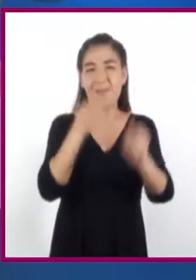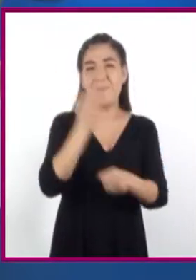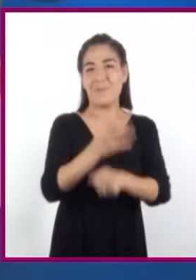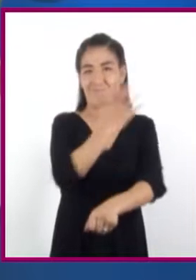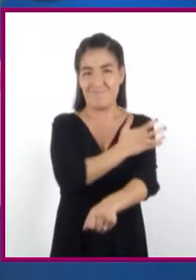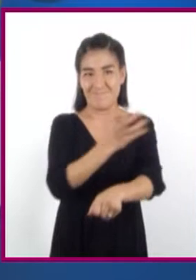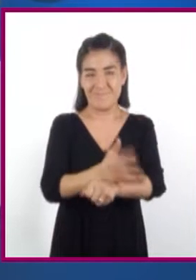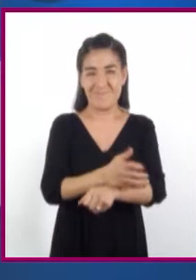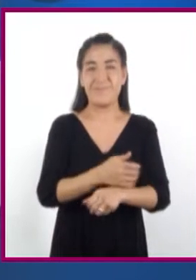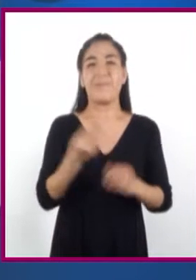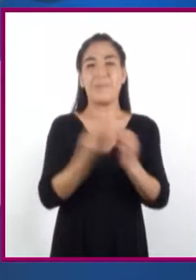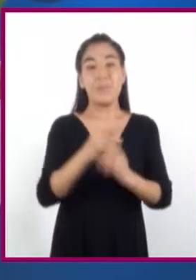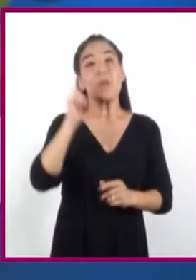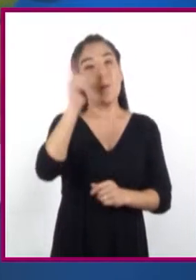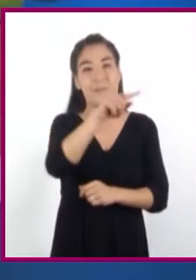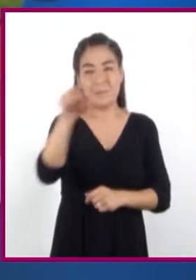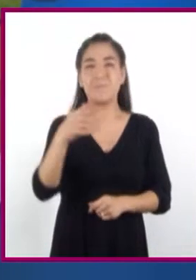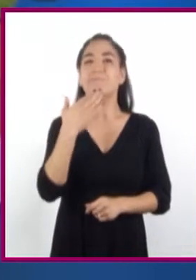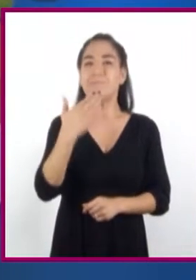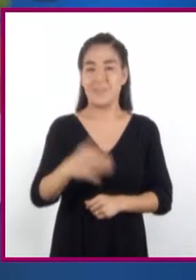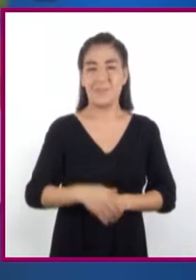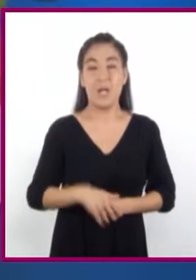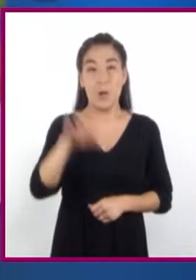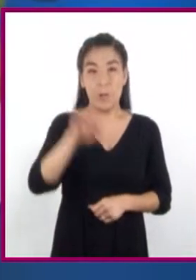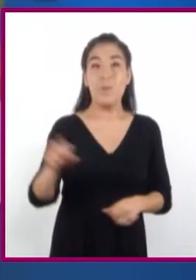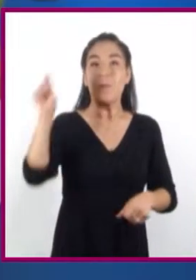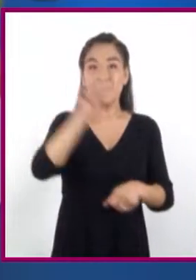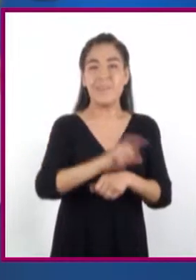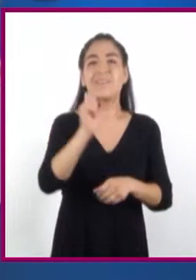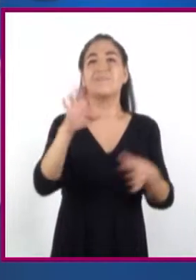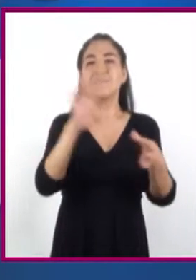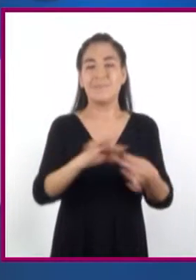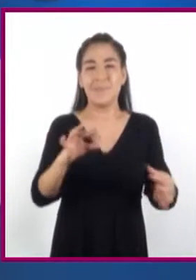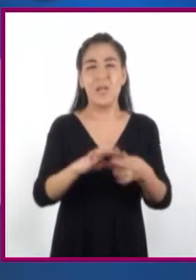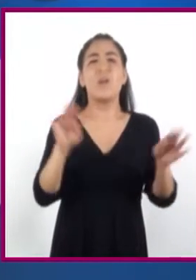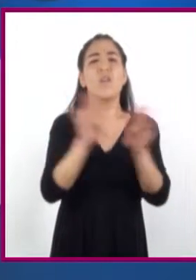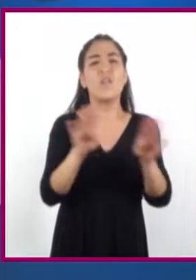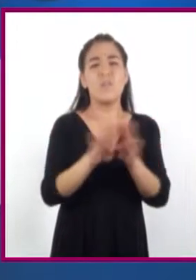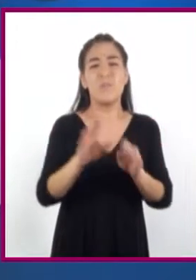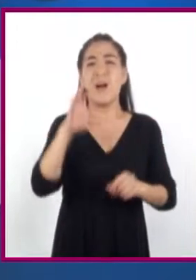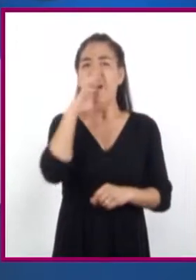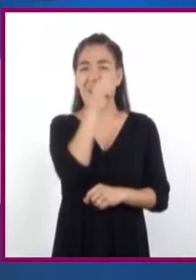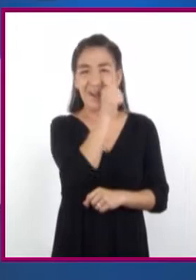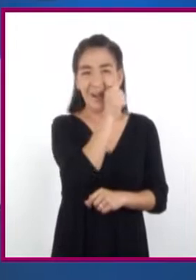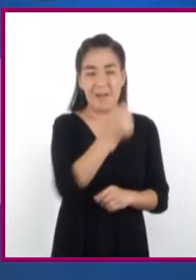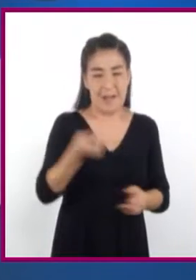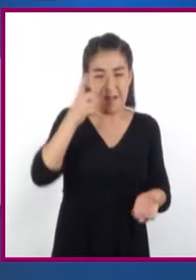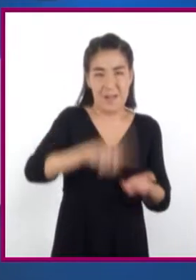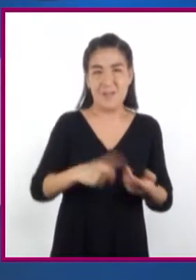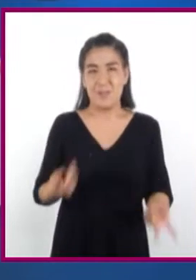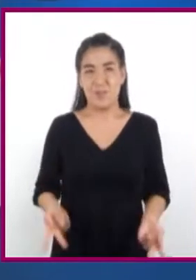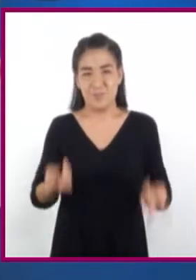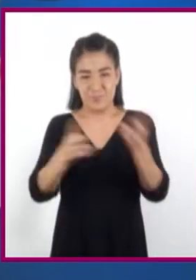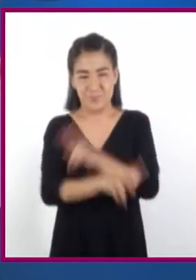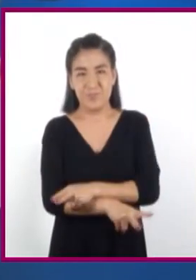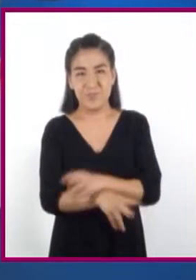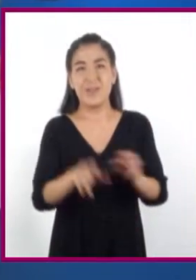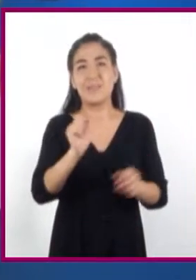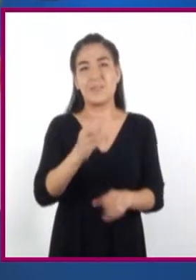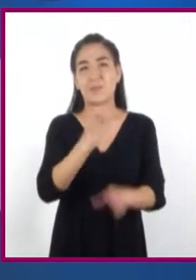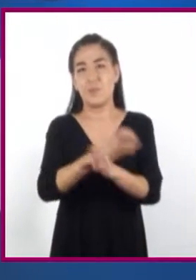sesión. Espero que todos se encuentren bien. El día de hoy hablaremos sobre cómo el calor se transfiere de un objeto